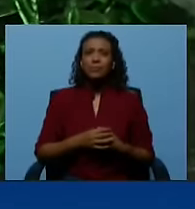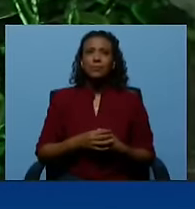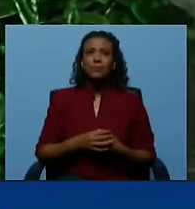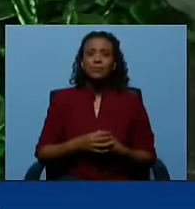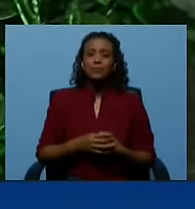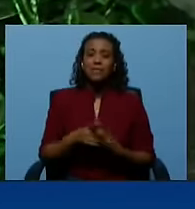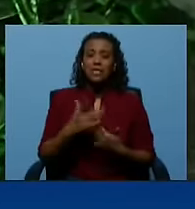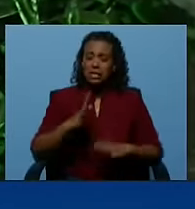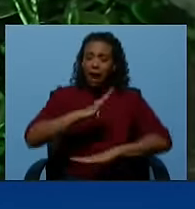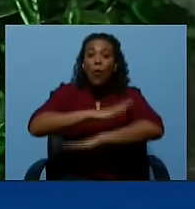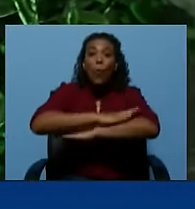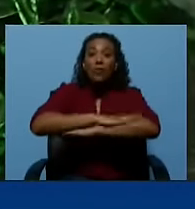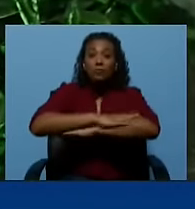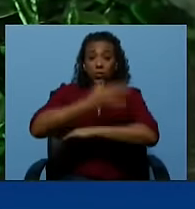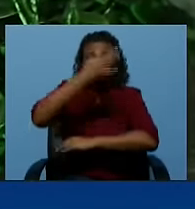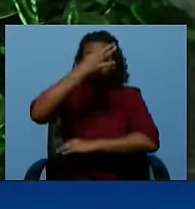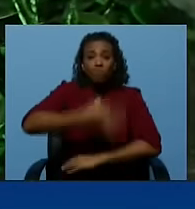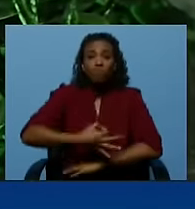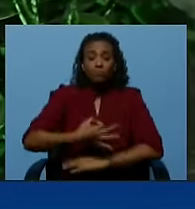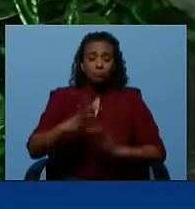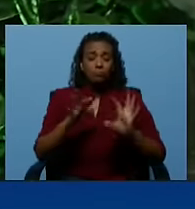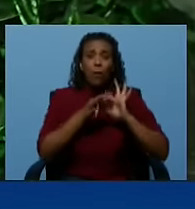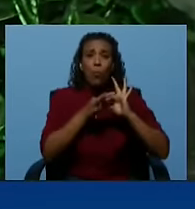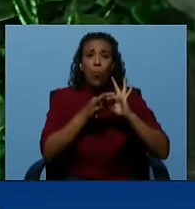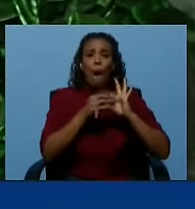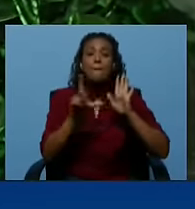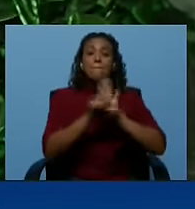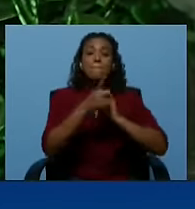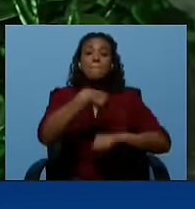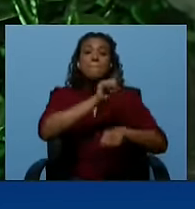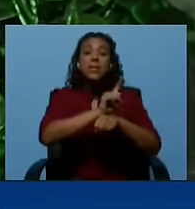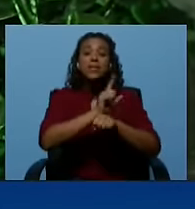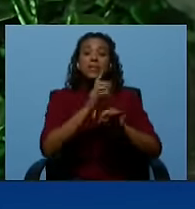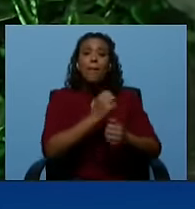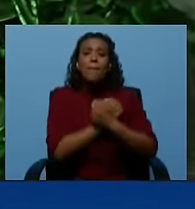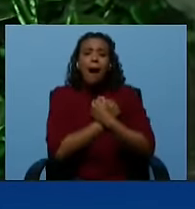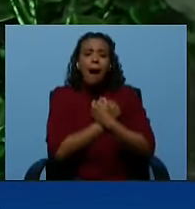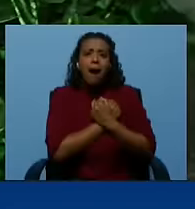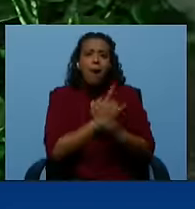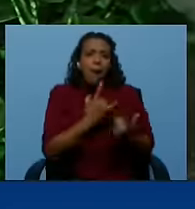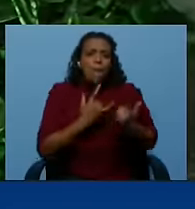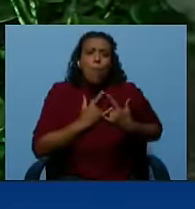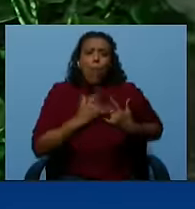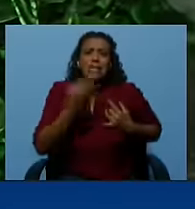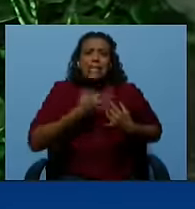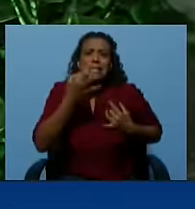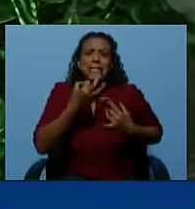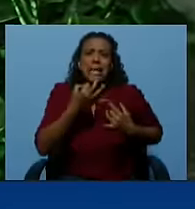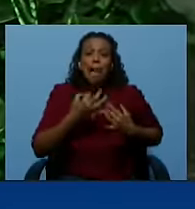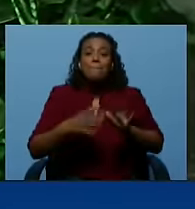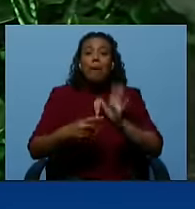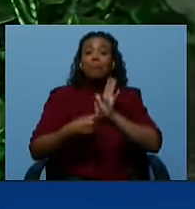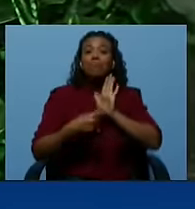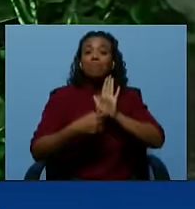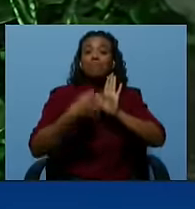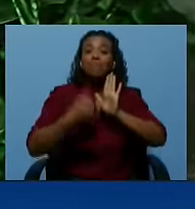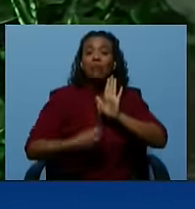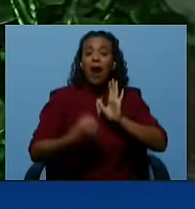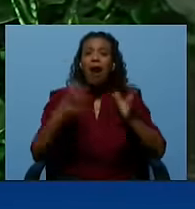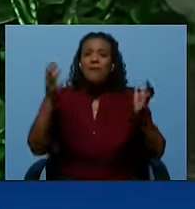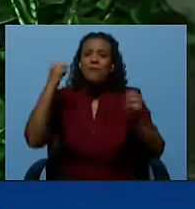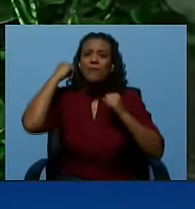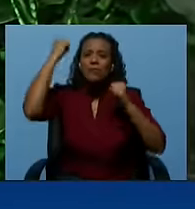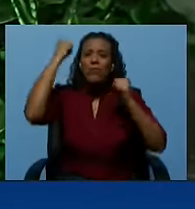y actuar apegado a los principios y al amor siempre nos dará la